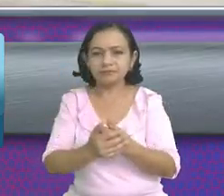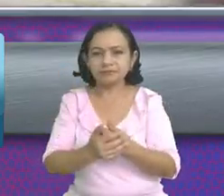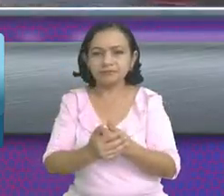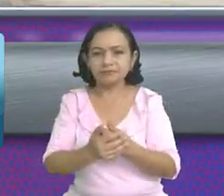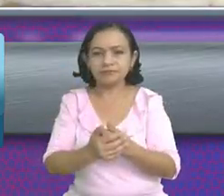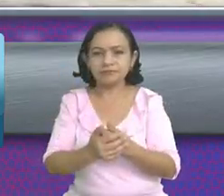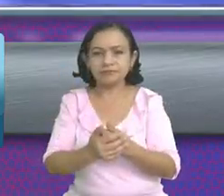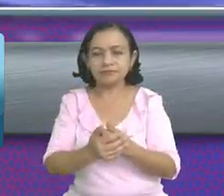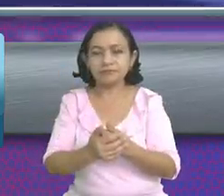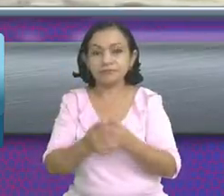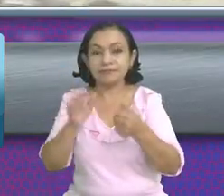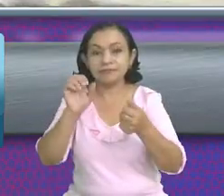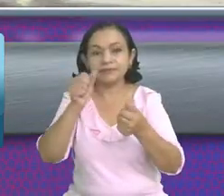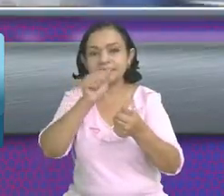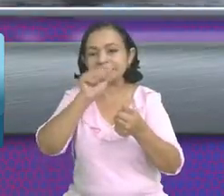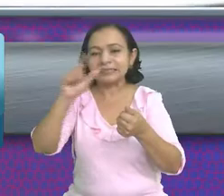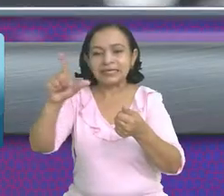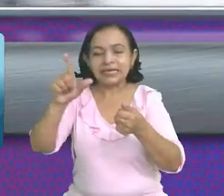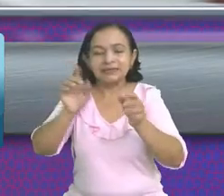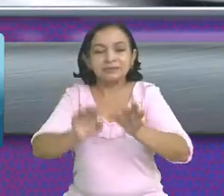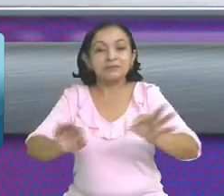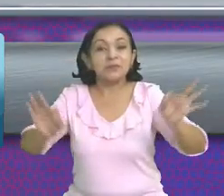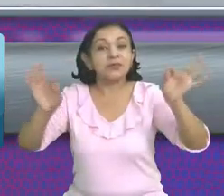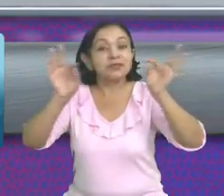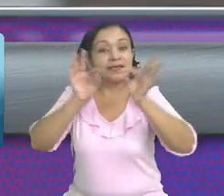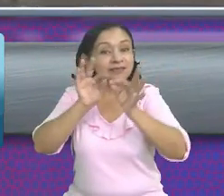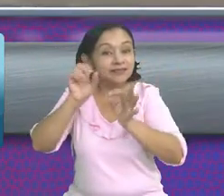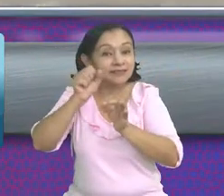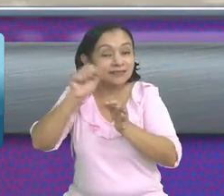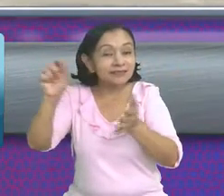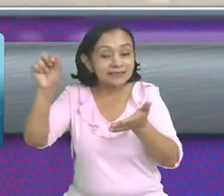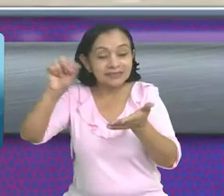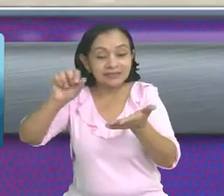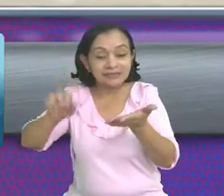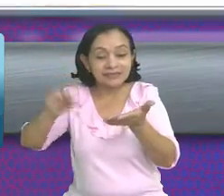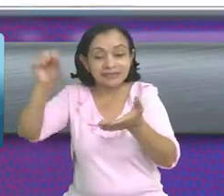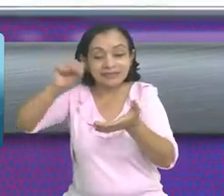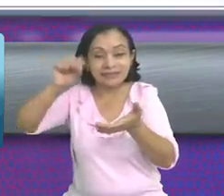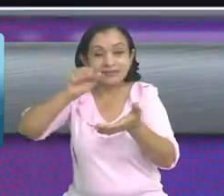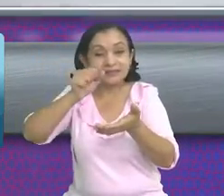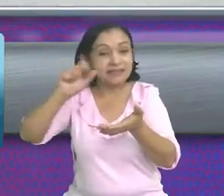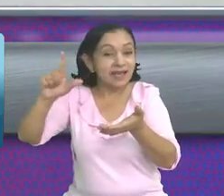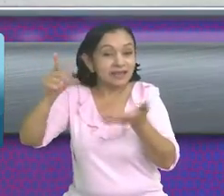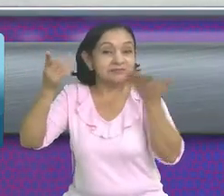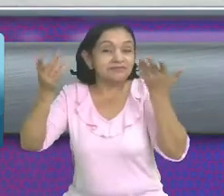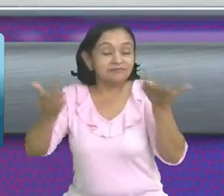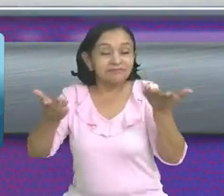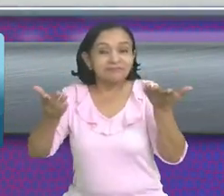tema. Aquí la sal es muy importante. La sal, si